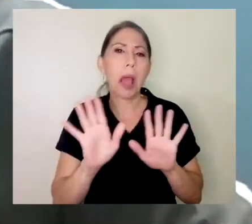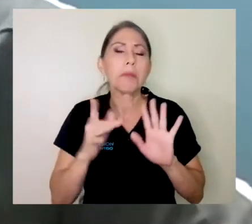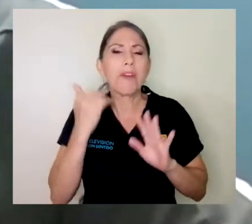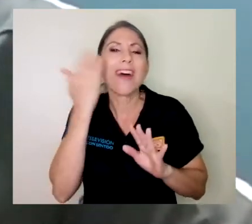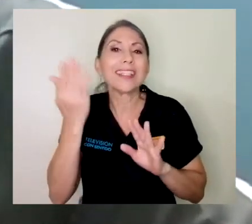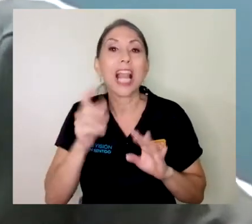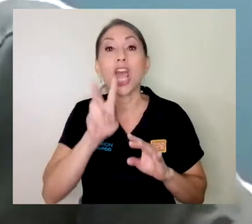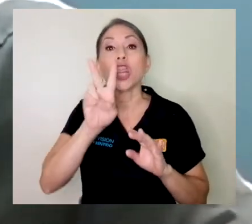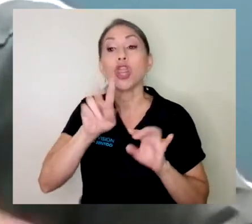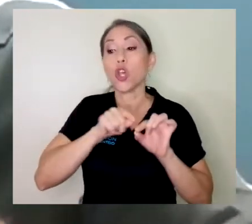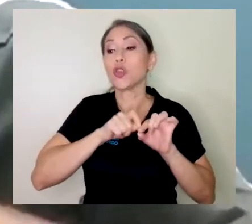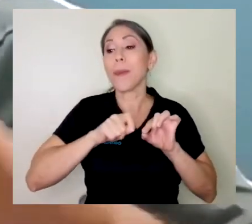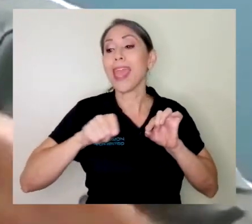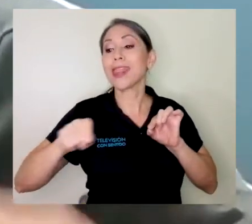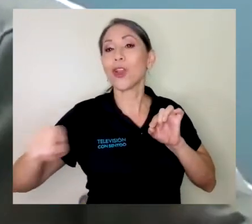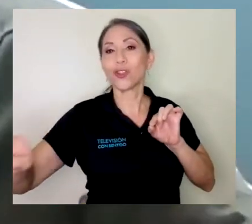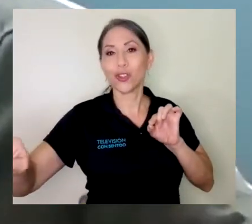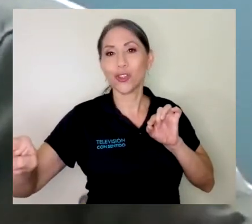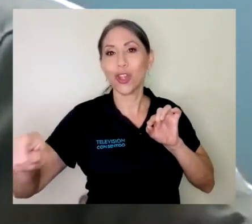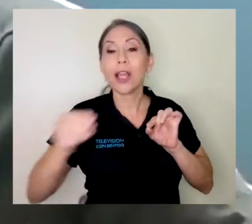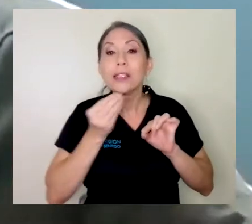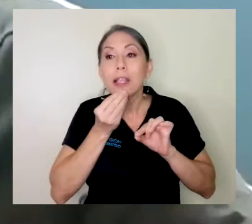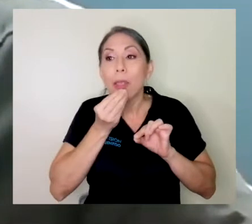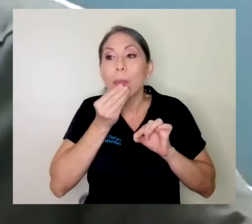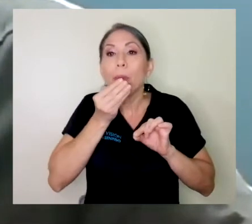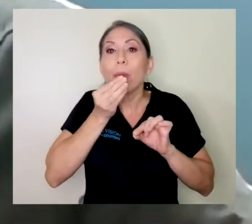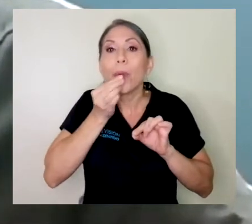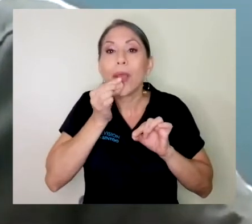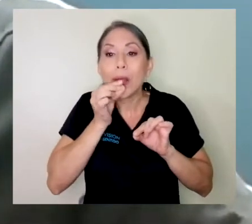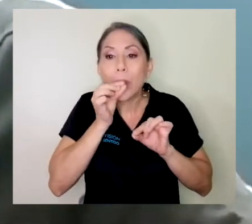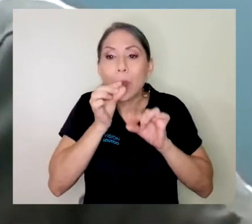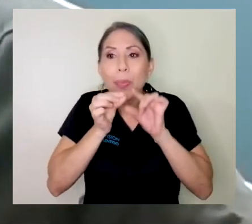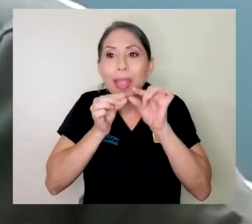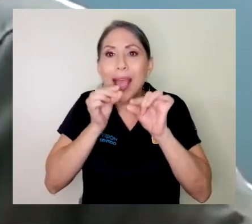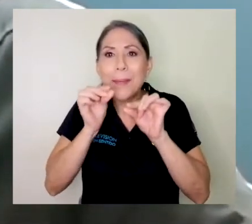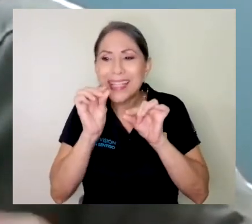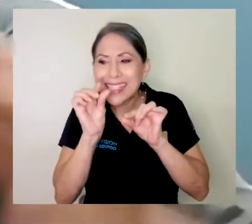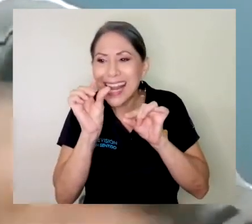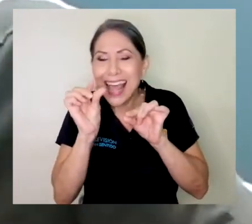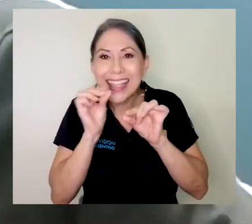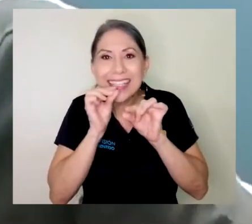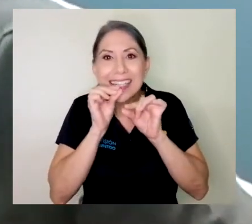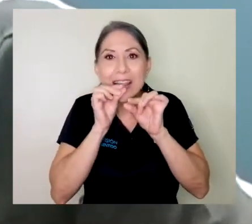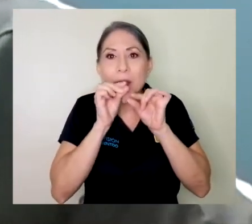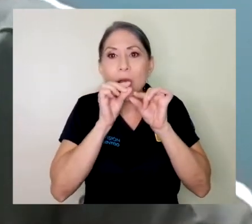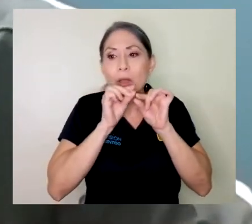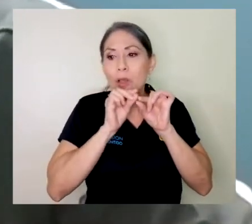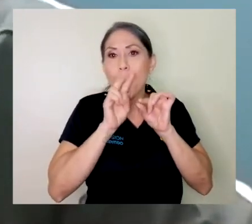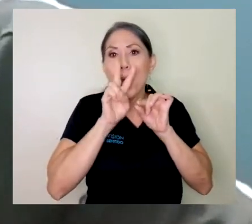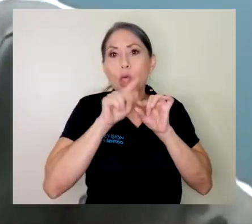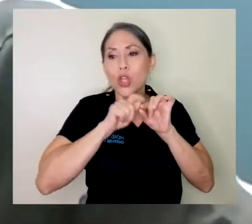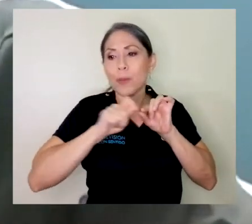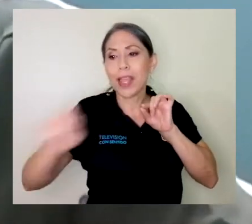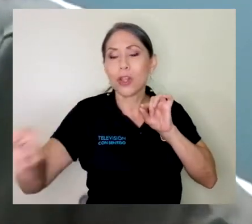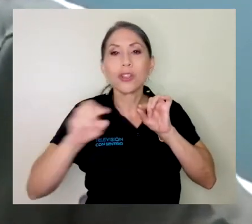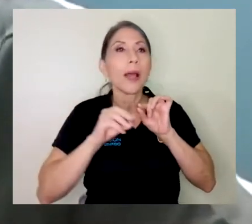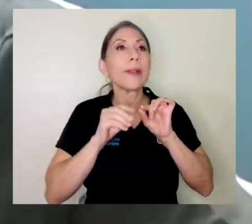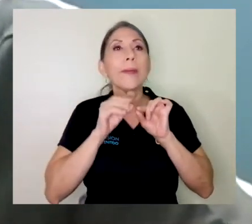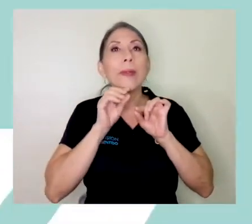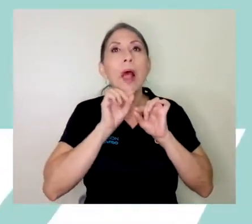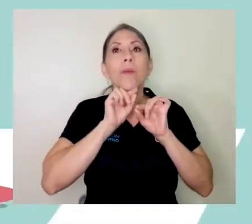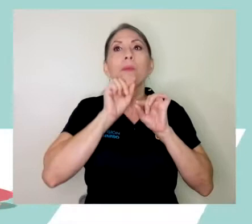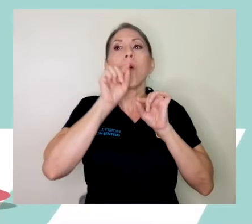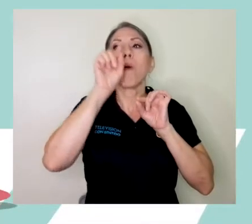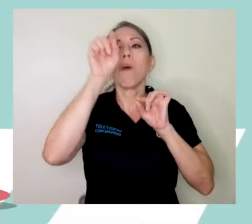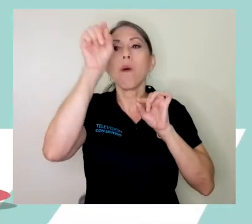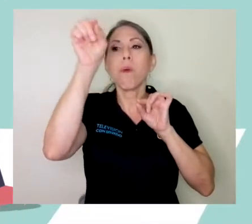metros, prácticamente las gotas más grandes de saliva prácticamente caen al suelo. Por eso es que hay que